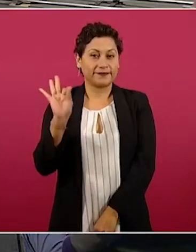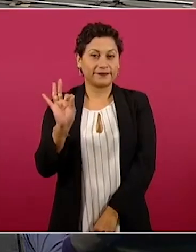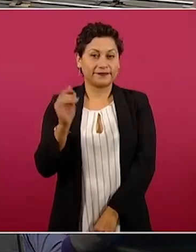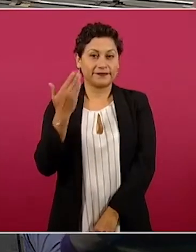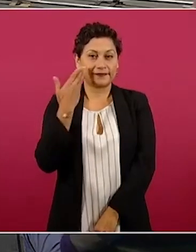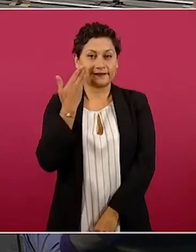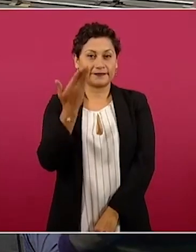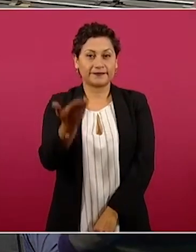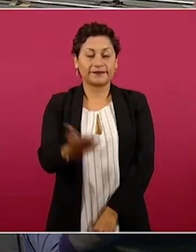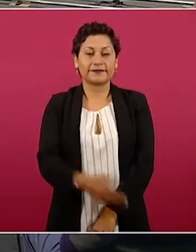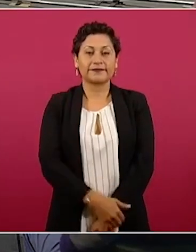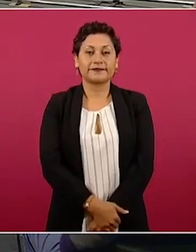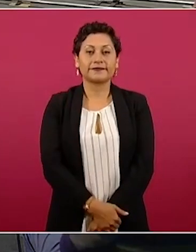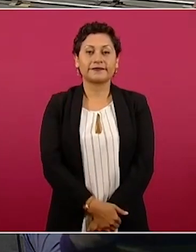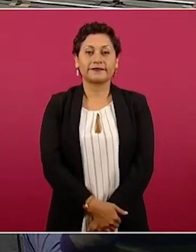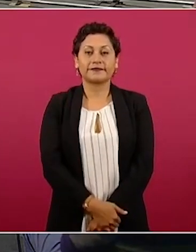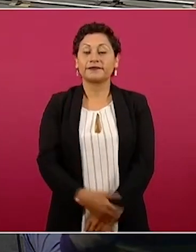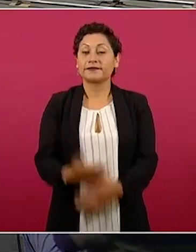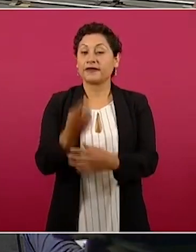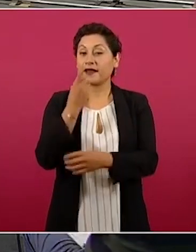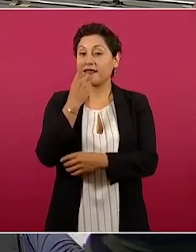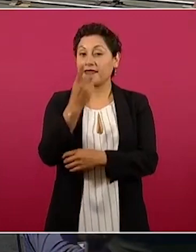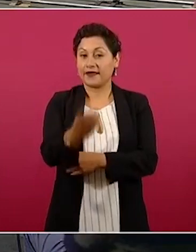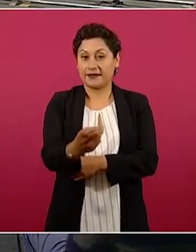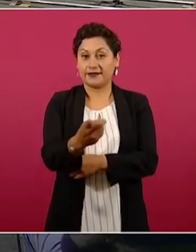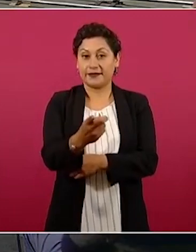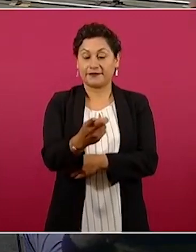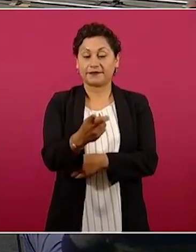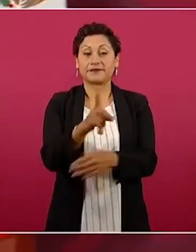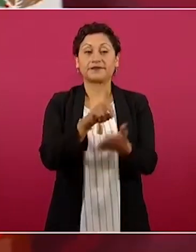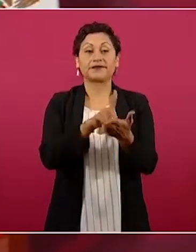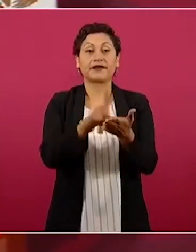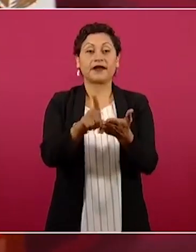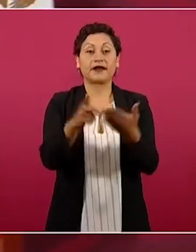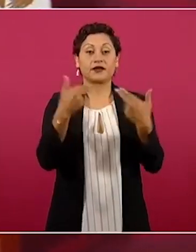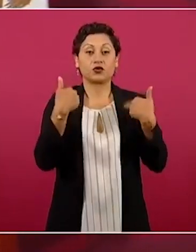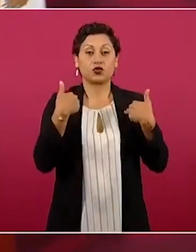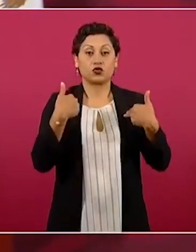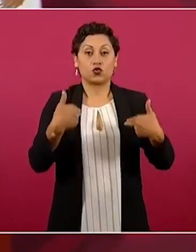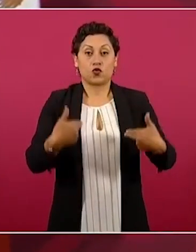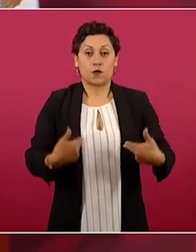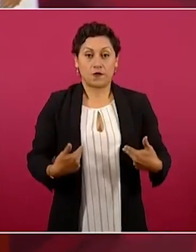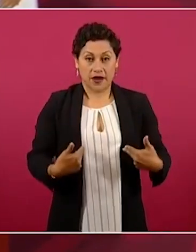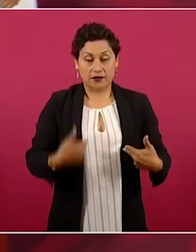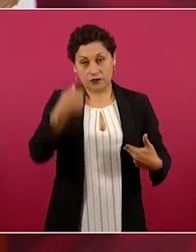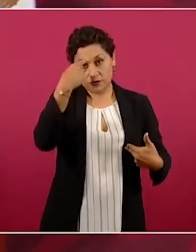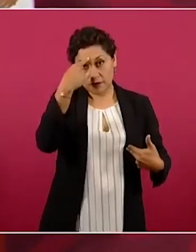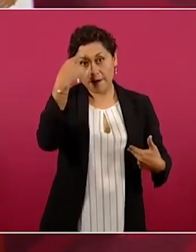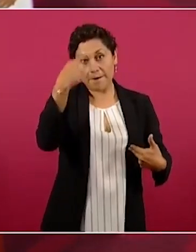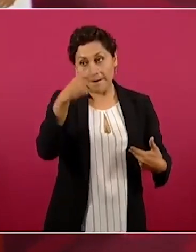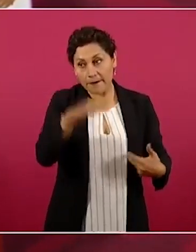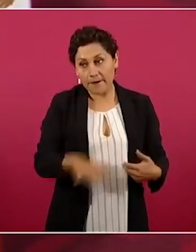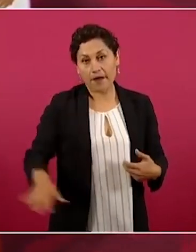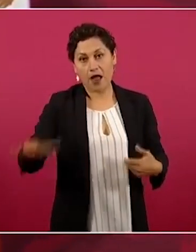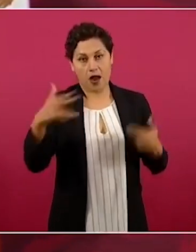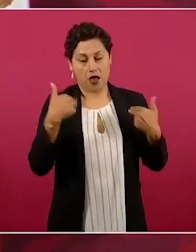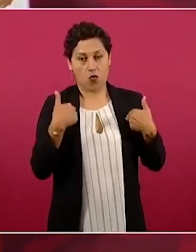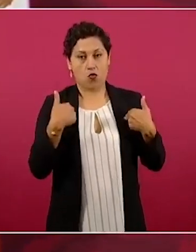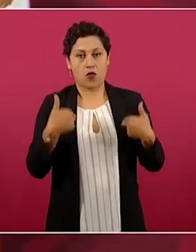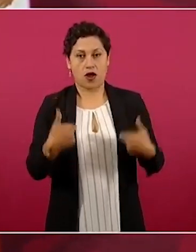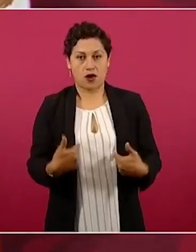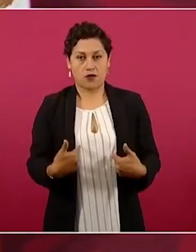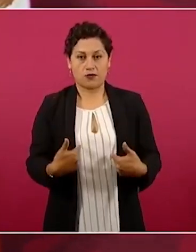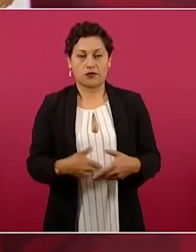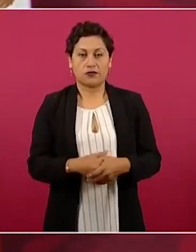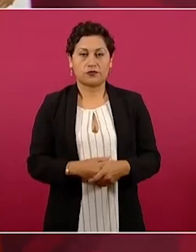un pensamiento conservador, pero enfatizó que actualmente México es otro y que la gente está tomando conciencia, lo que ayuda en el camino